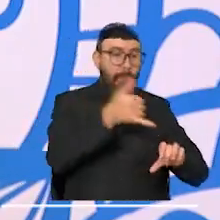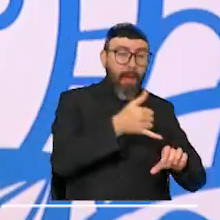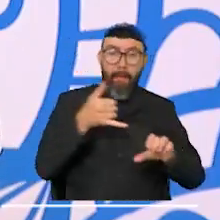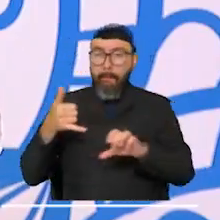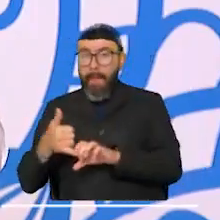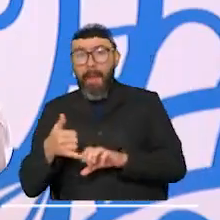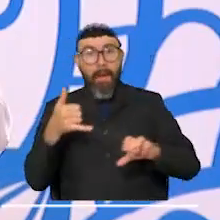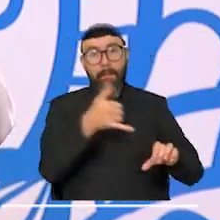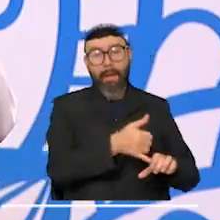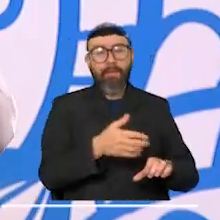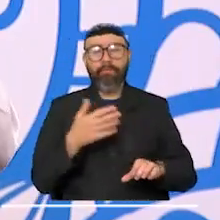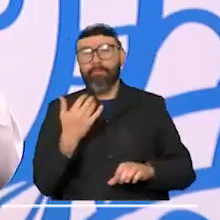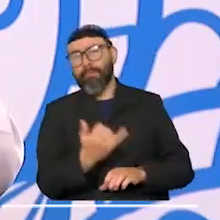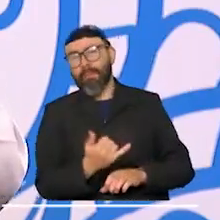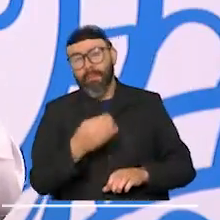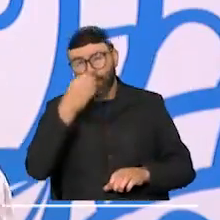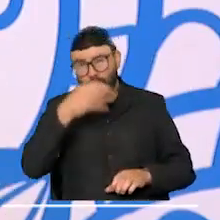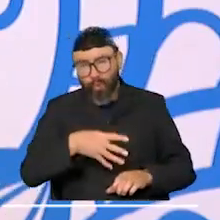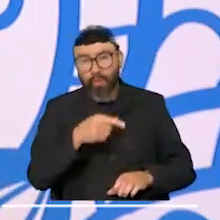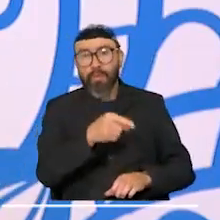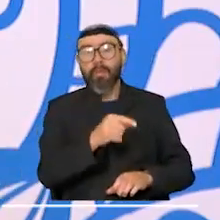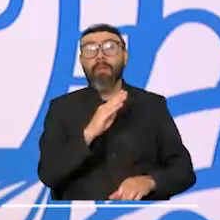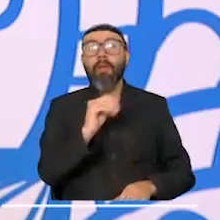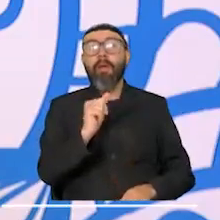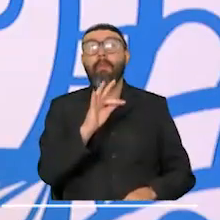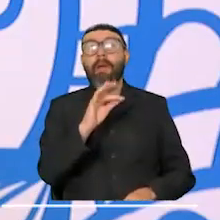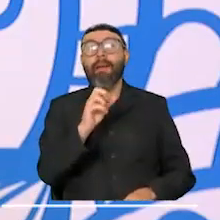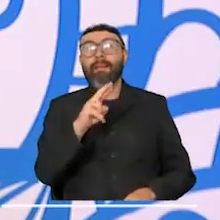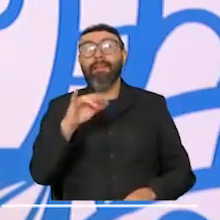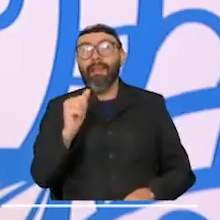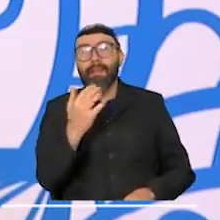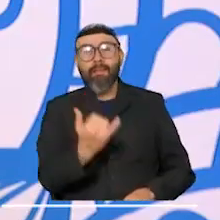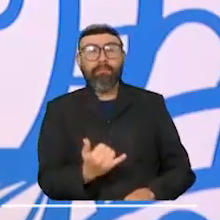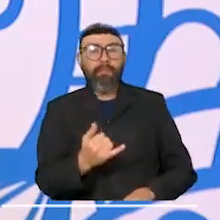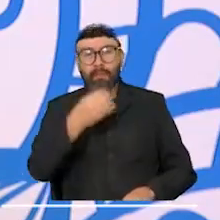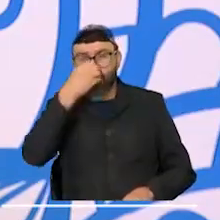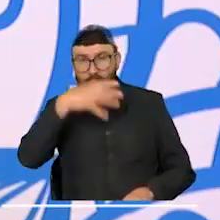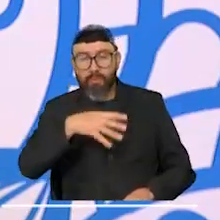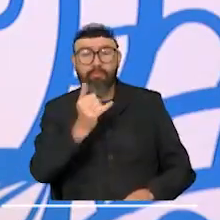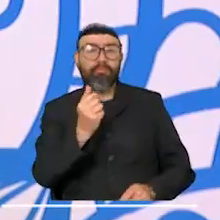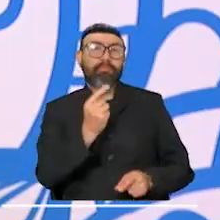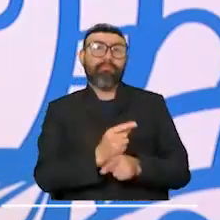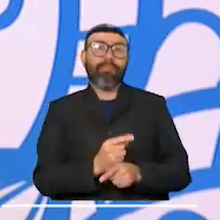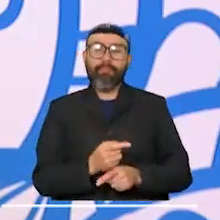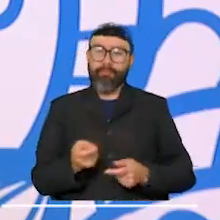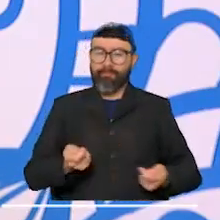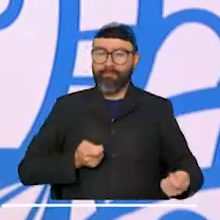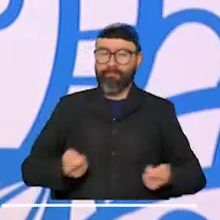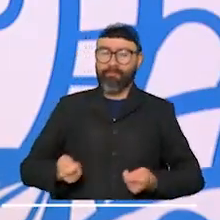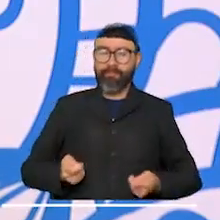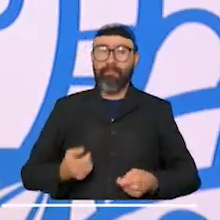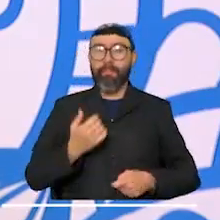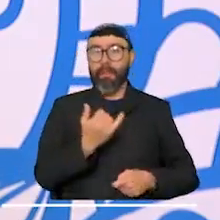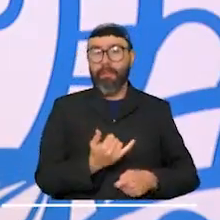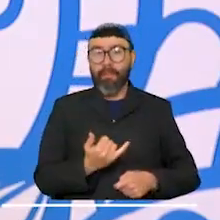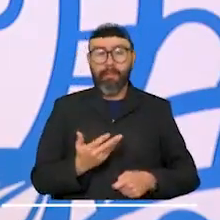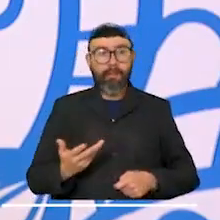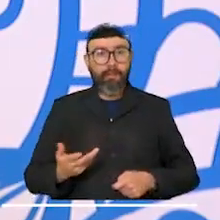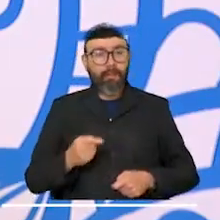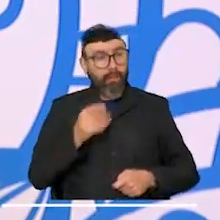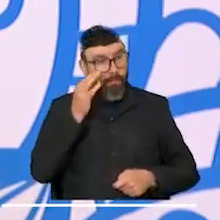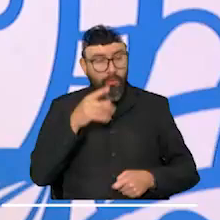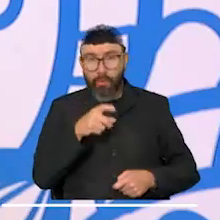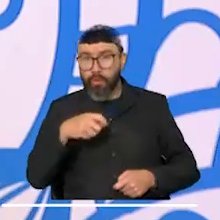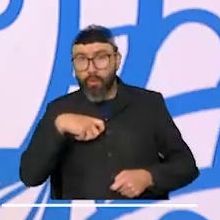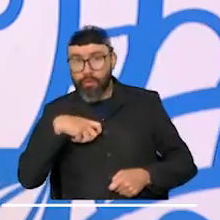infectan entonces aquí deberían utilizar lubricantes que mantengan el pH vaginal controlado bajo para y que no tengan gel